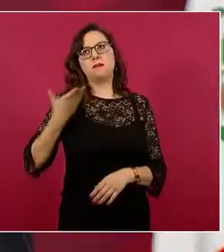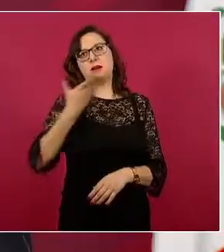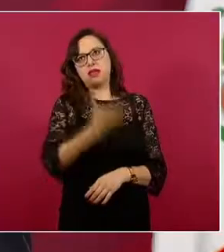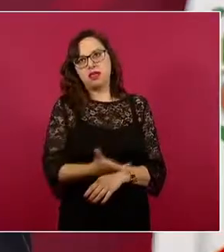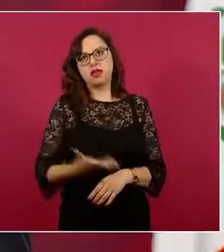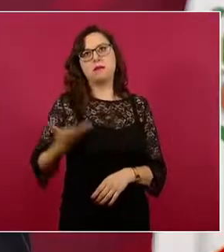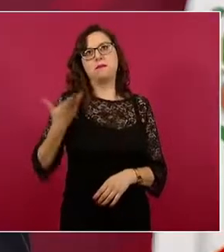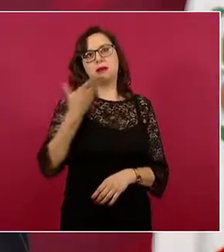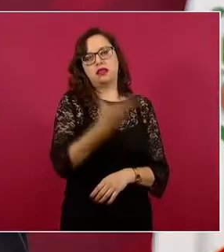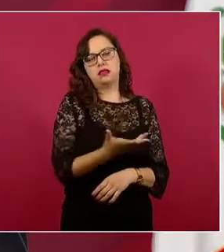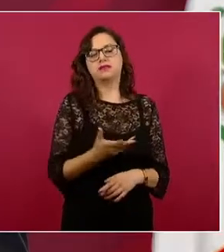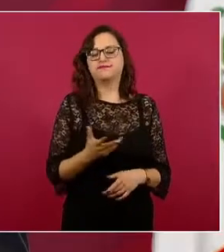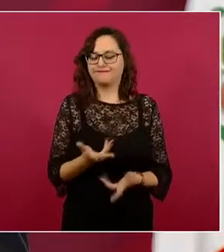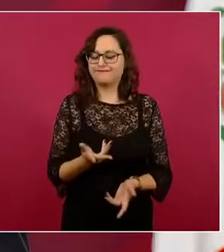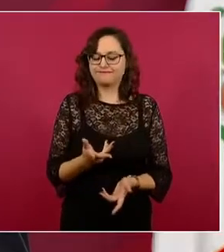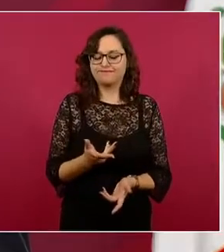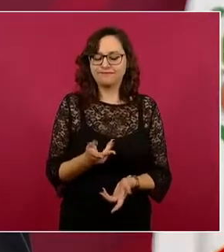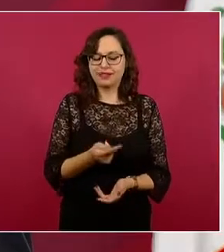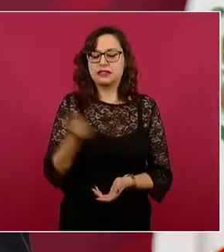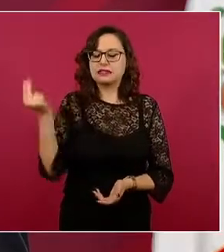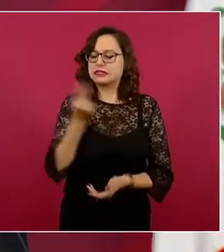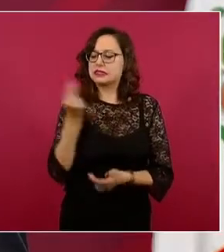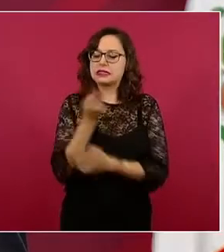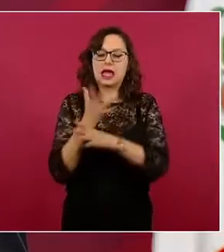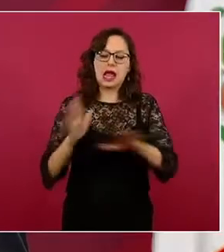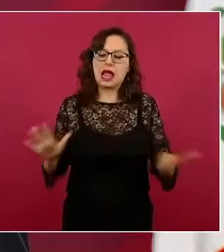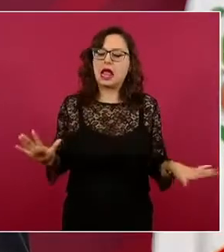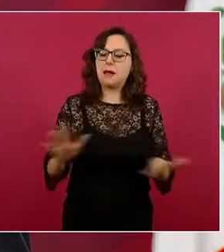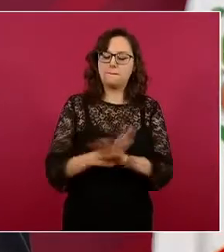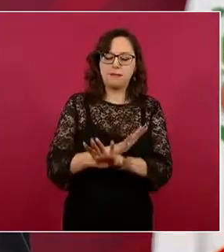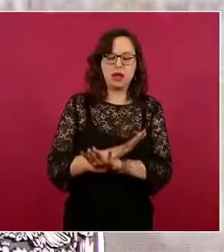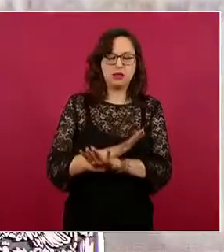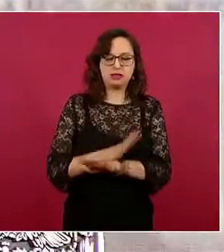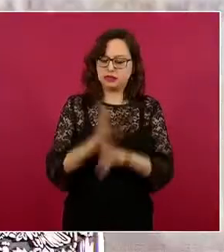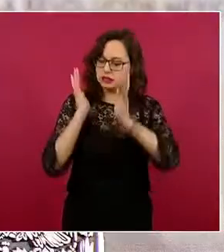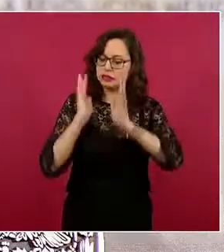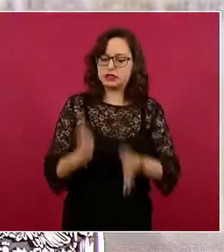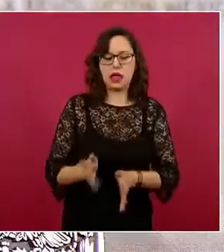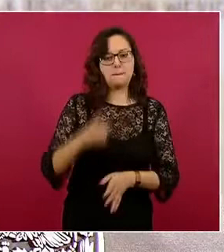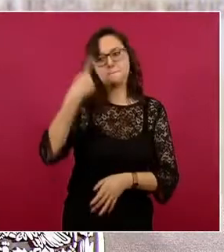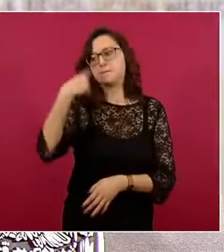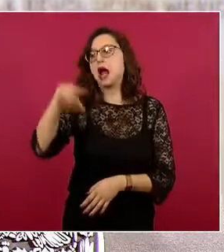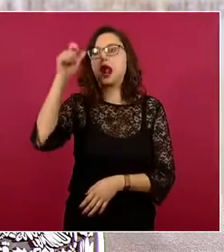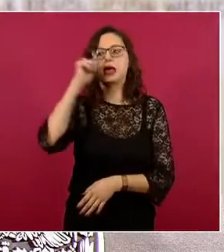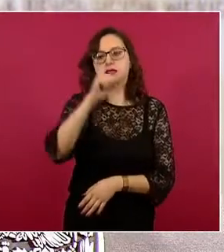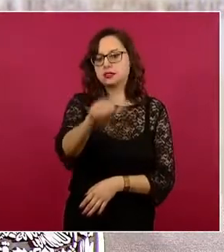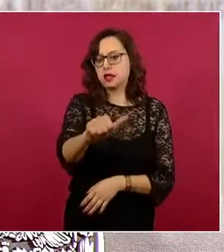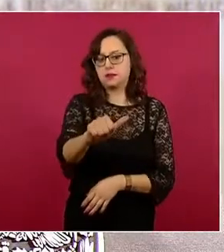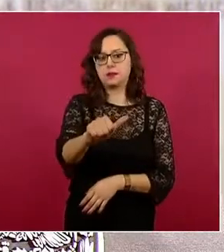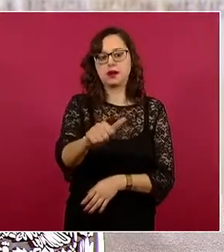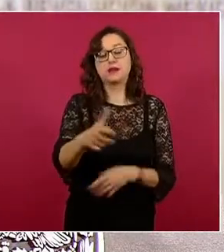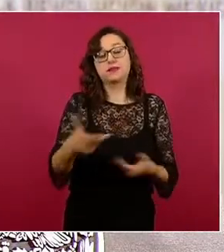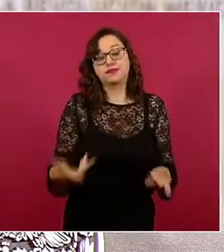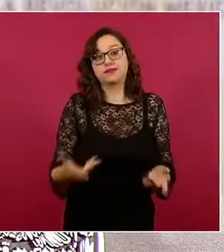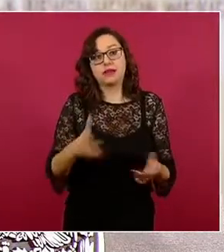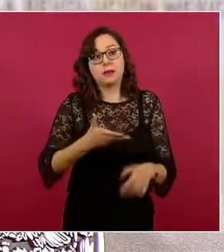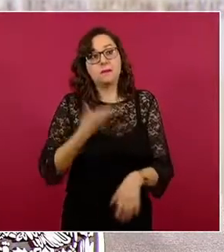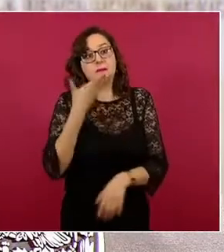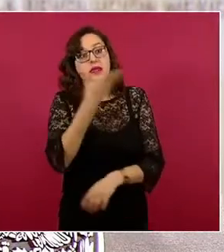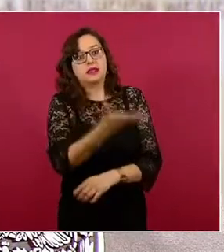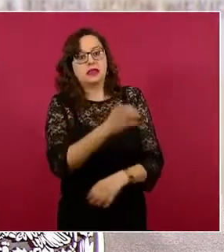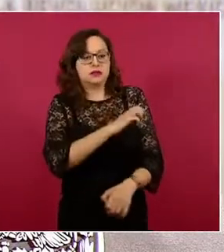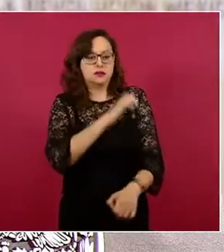no haya necesidad de estos acuerdos especiales que autoriza la Secretaría de